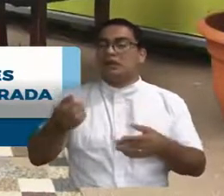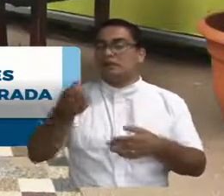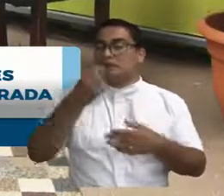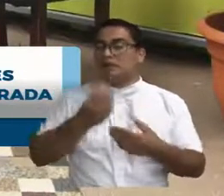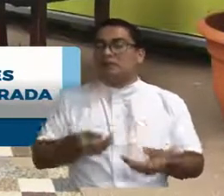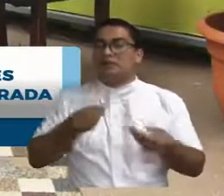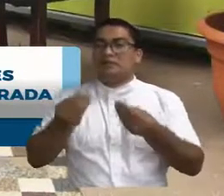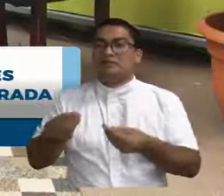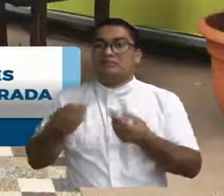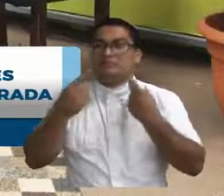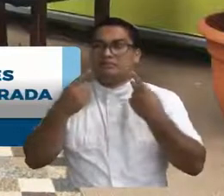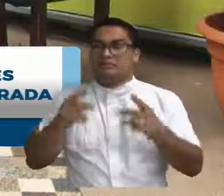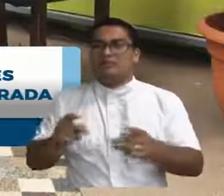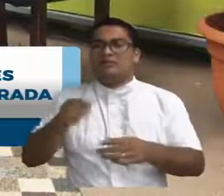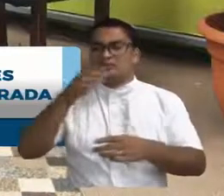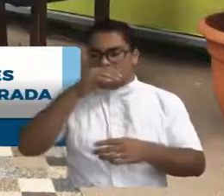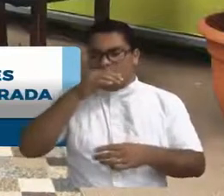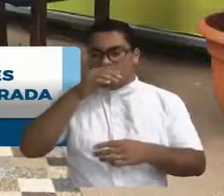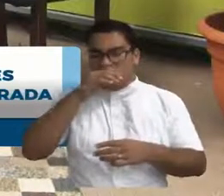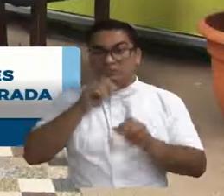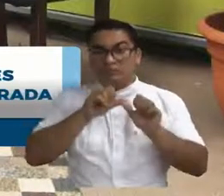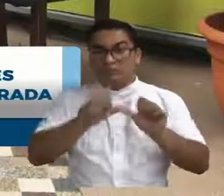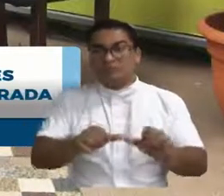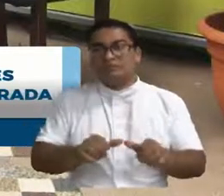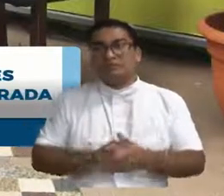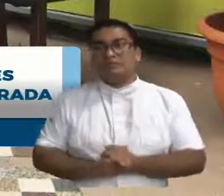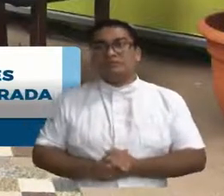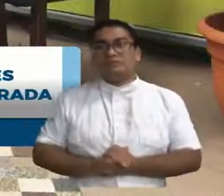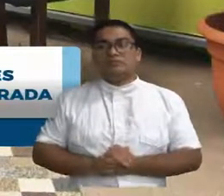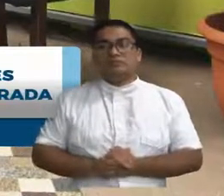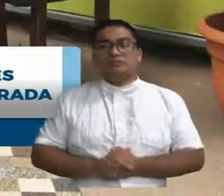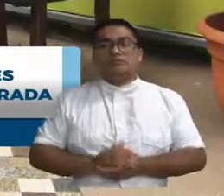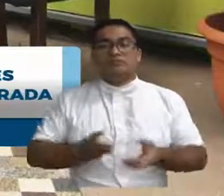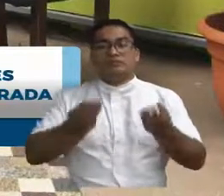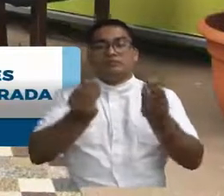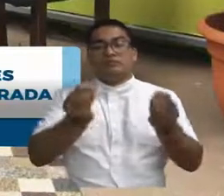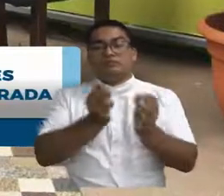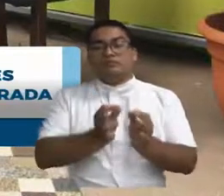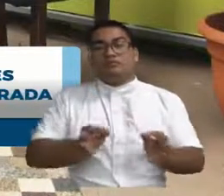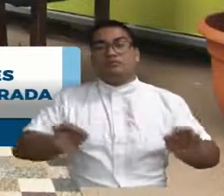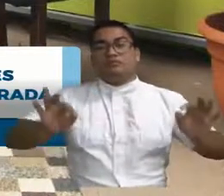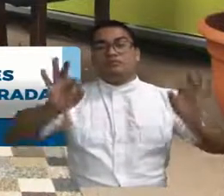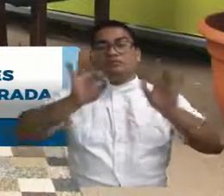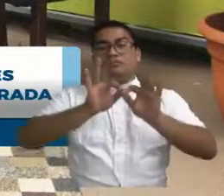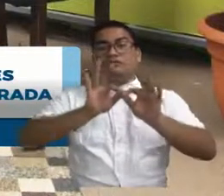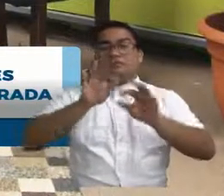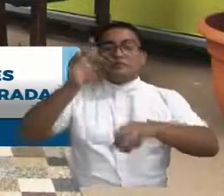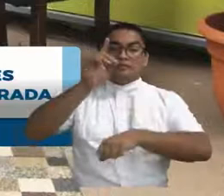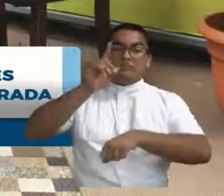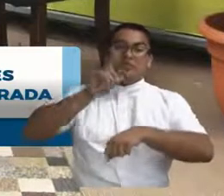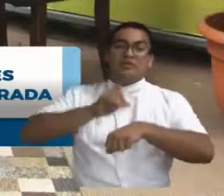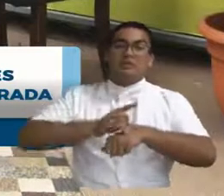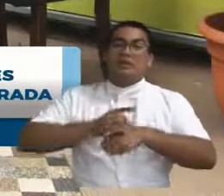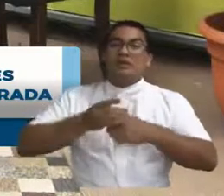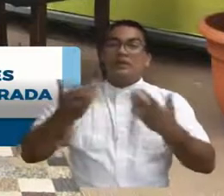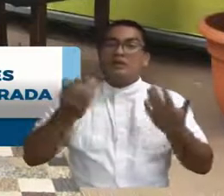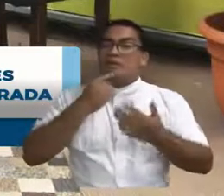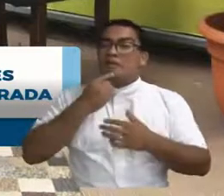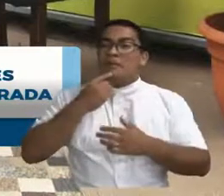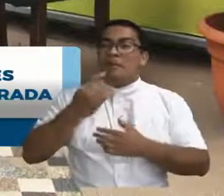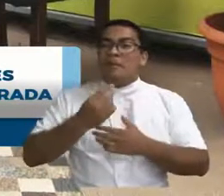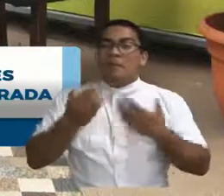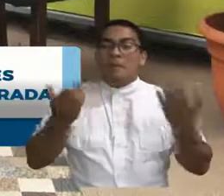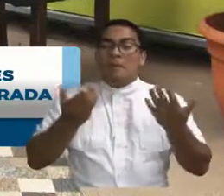pero la gripe no se me le quita. Entonces, es importante en esta etapa, tanto como el médico como para el paciente,